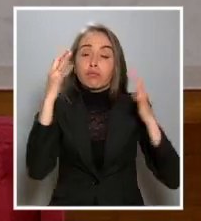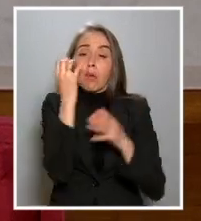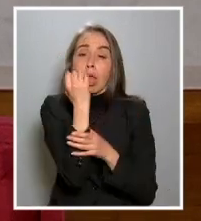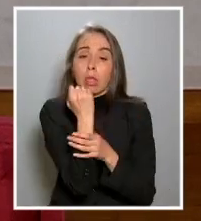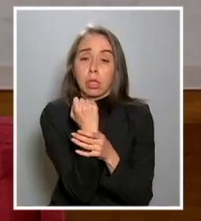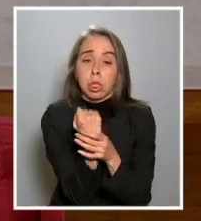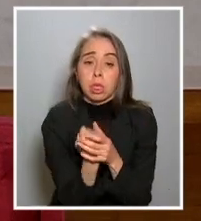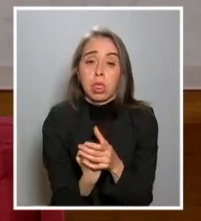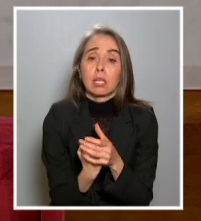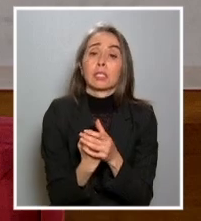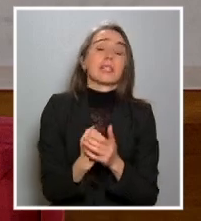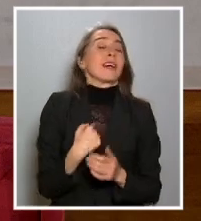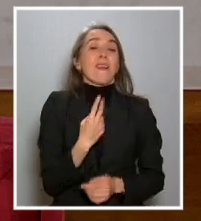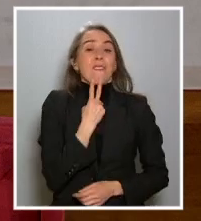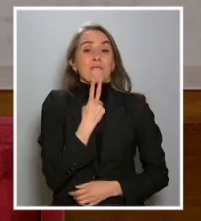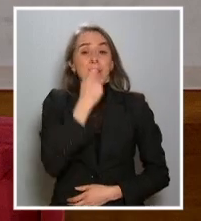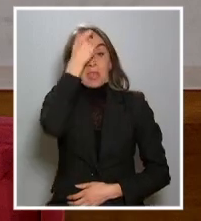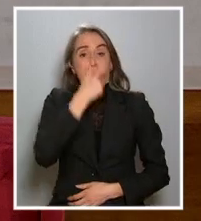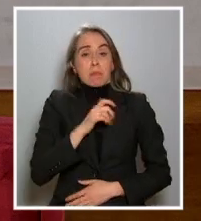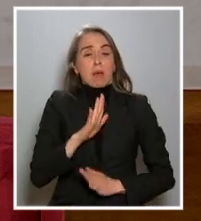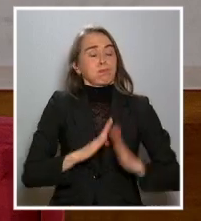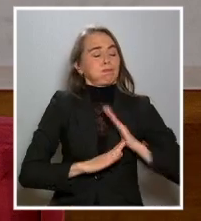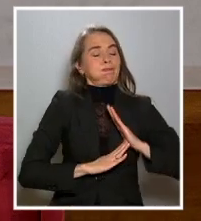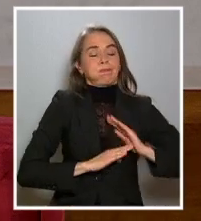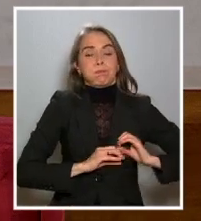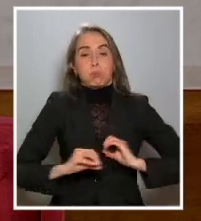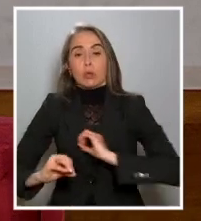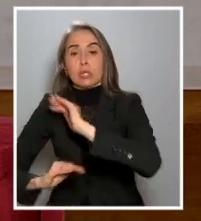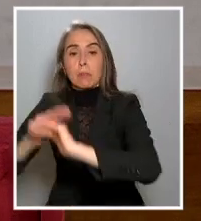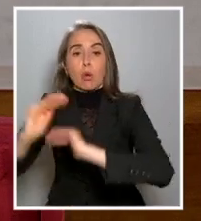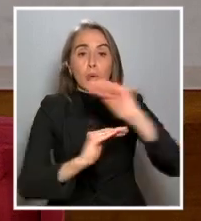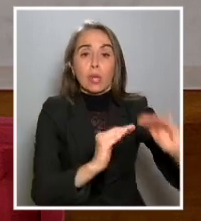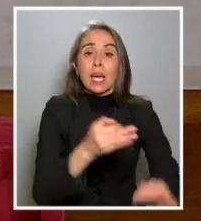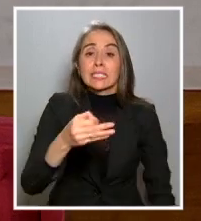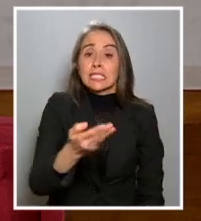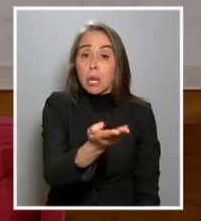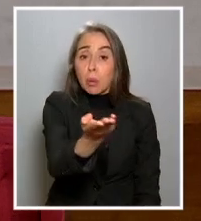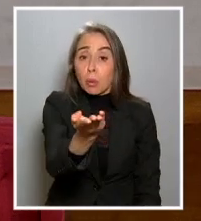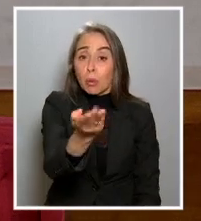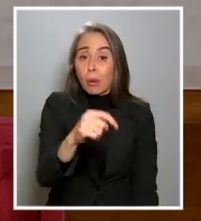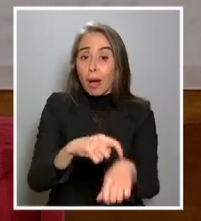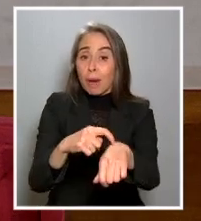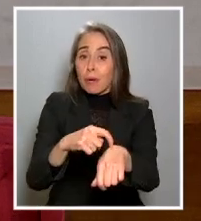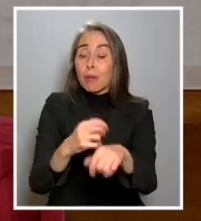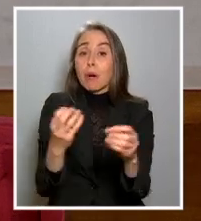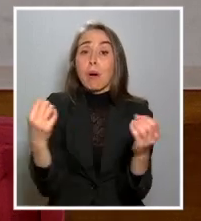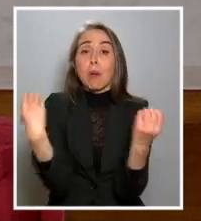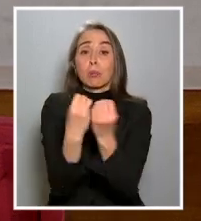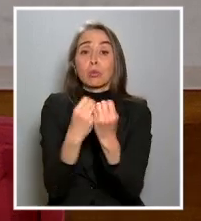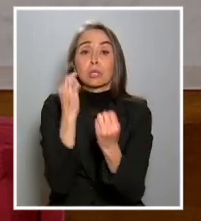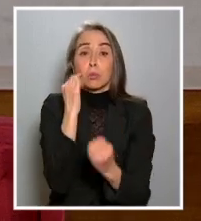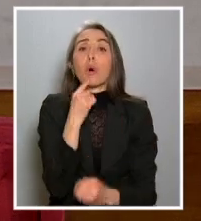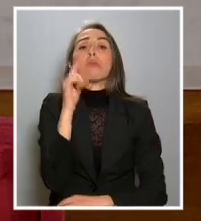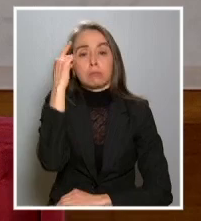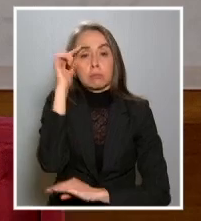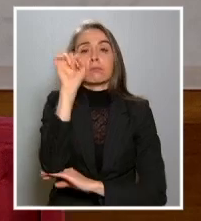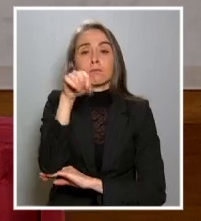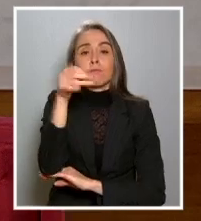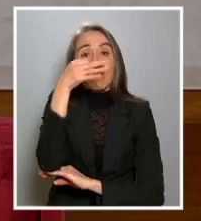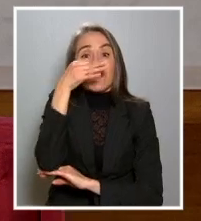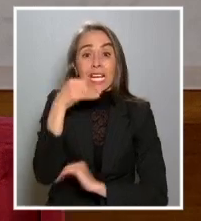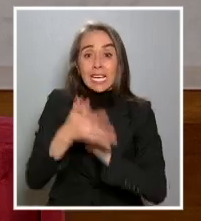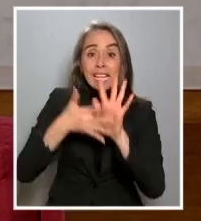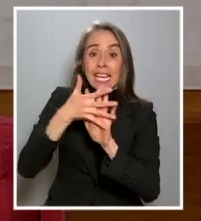casos implica postergar la vida personal. Seguramente en este momento hay muchas mujeres asintiendo en casa